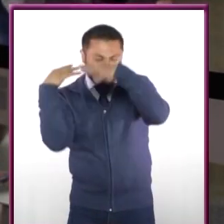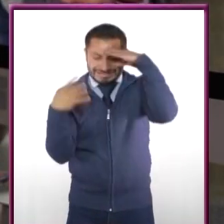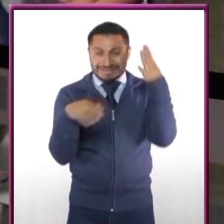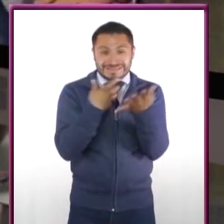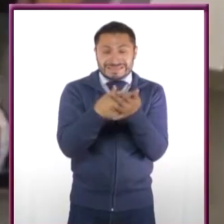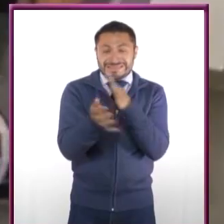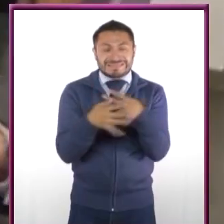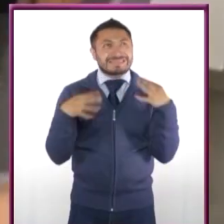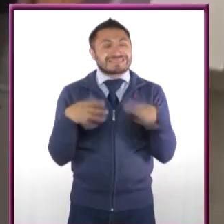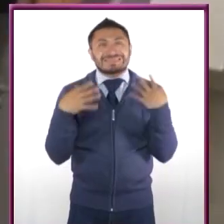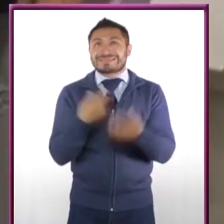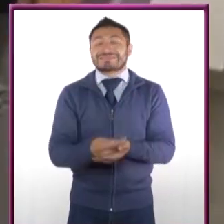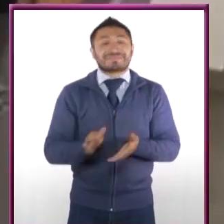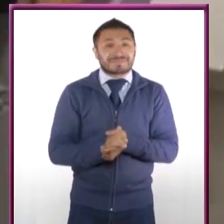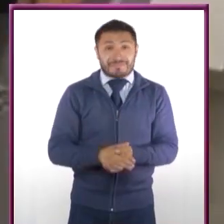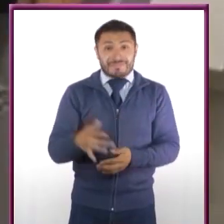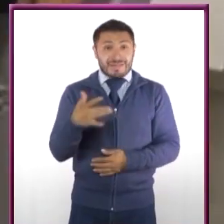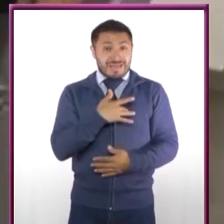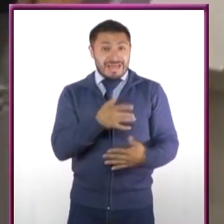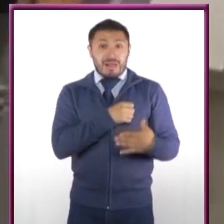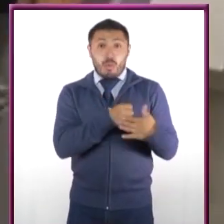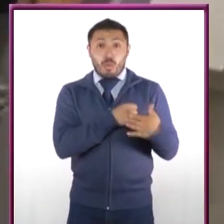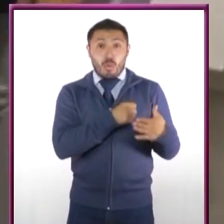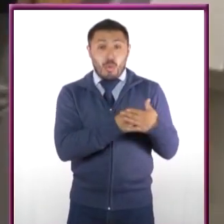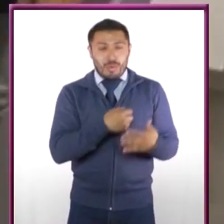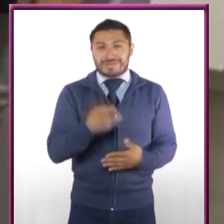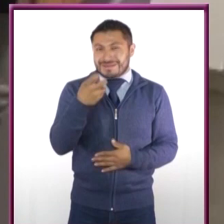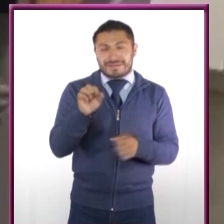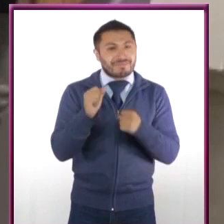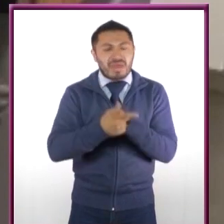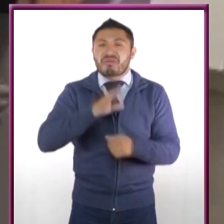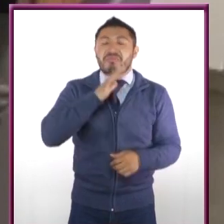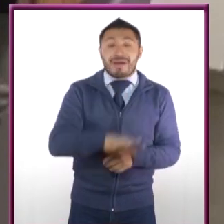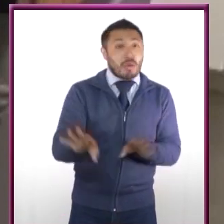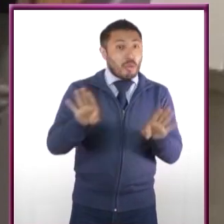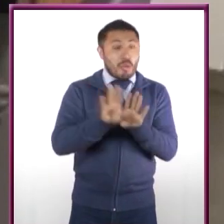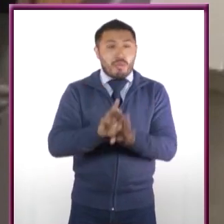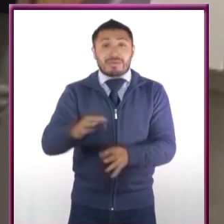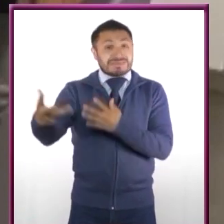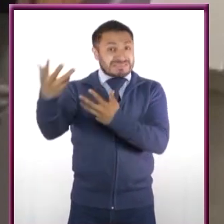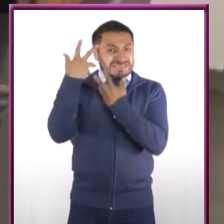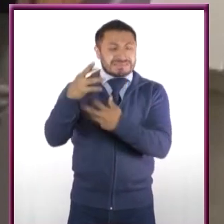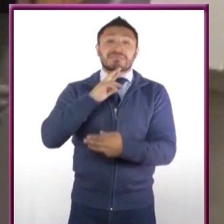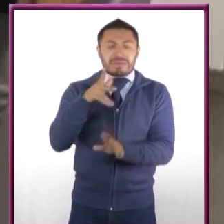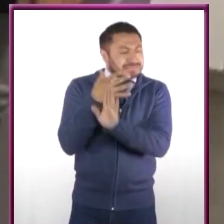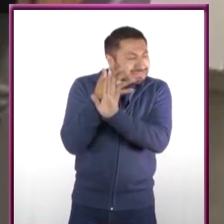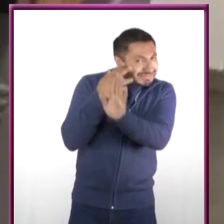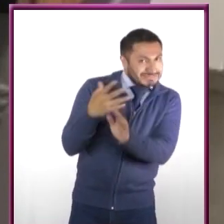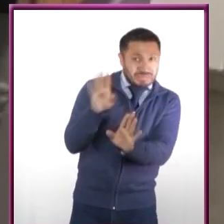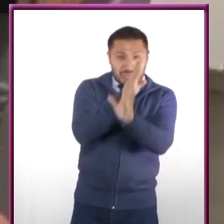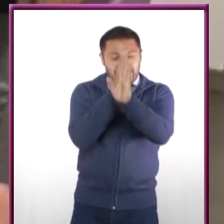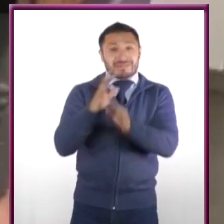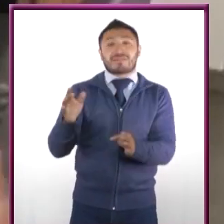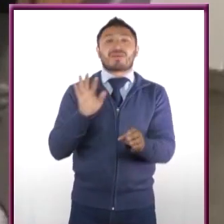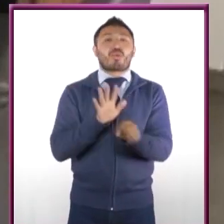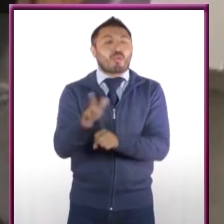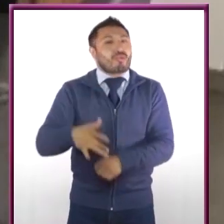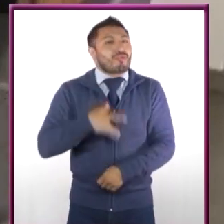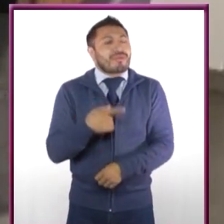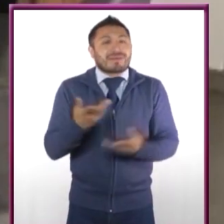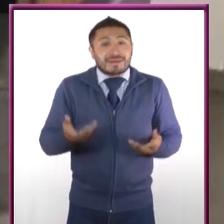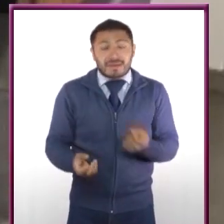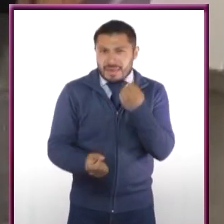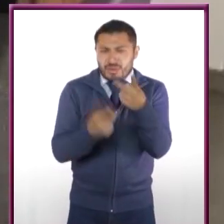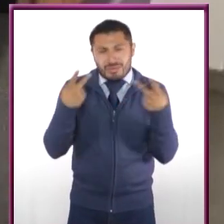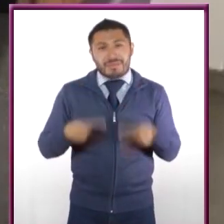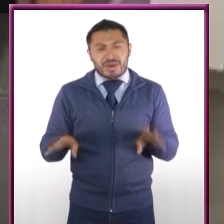las manos, el corazón a algunos les palpita. Cuando sabes que hiciste algo mal y que te van a regañar, ¿qué se siente? ¿No? Algunos a lo